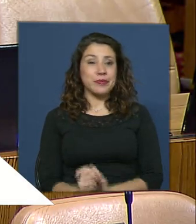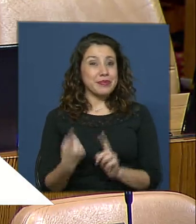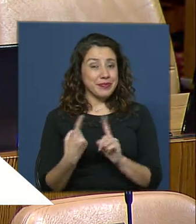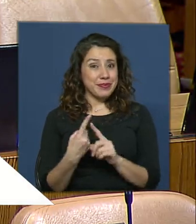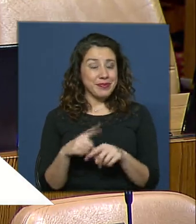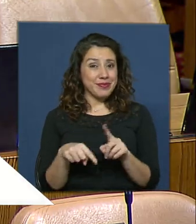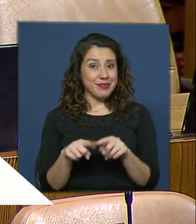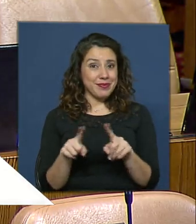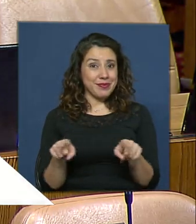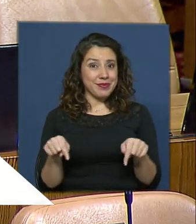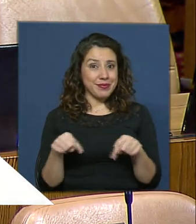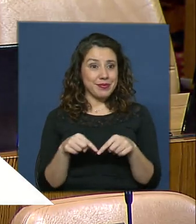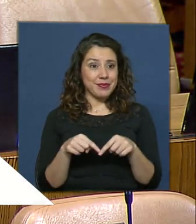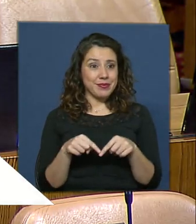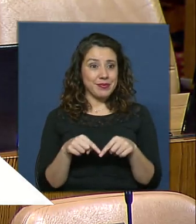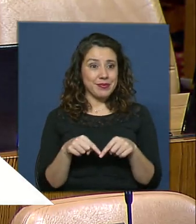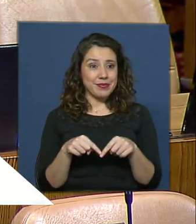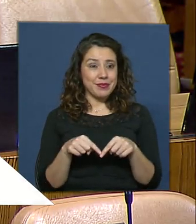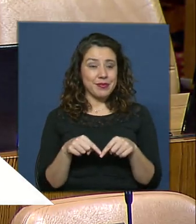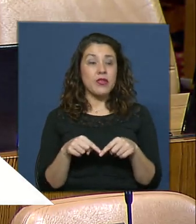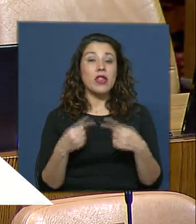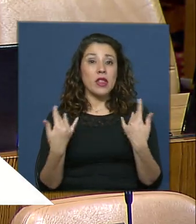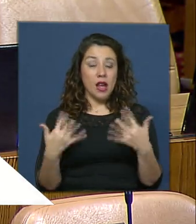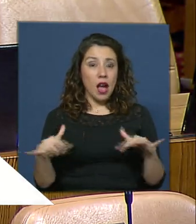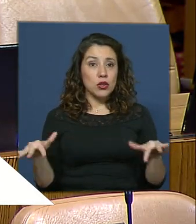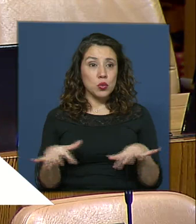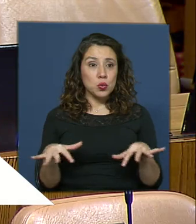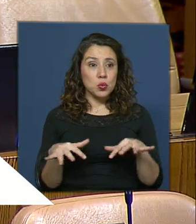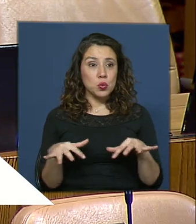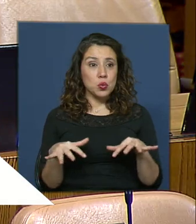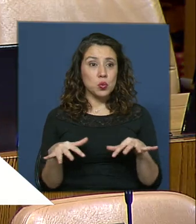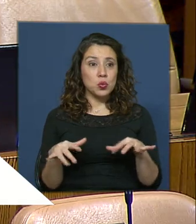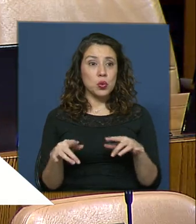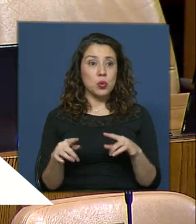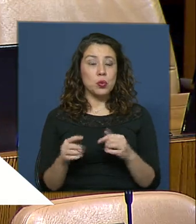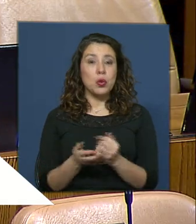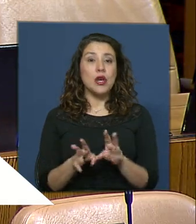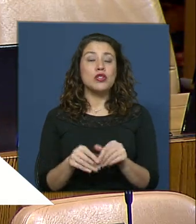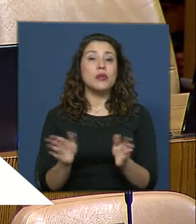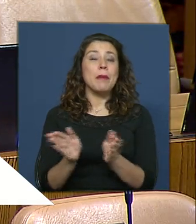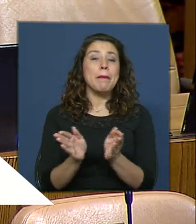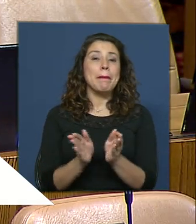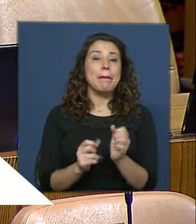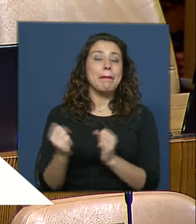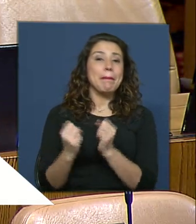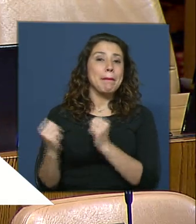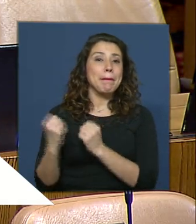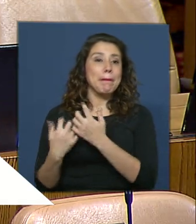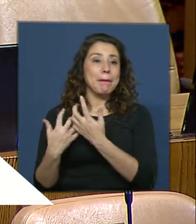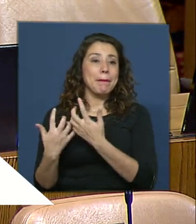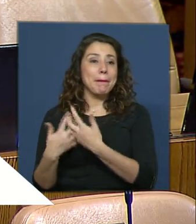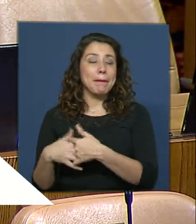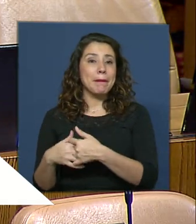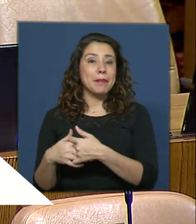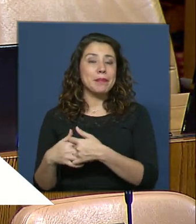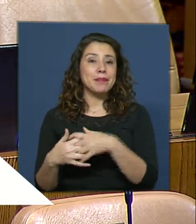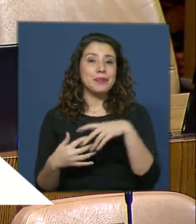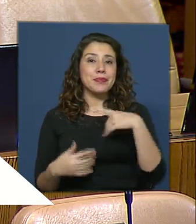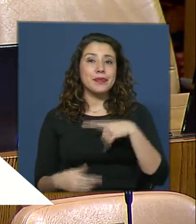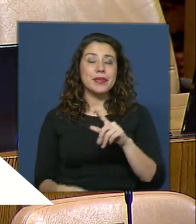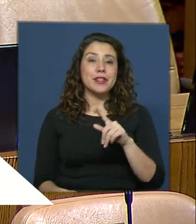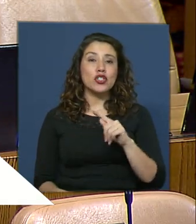de ellos está ya siendo utilizado por la Asociación de Pequeños Industriales de Tocopilla,